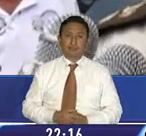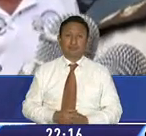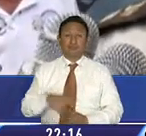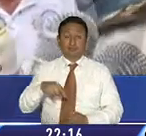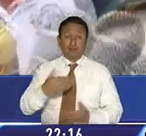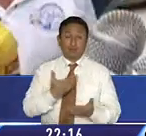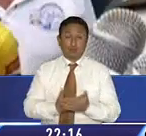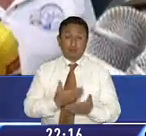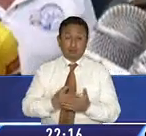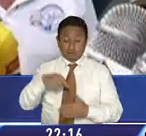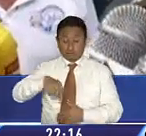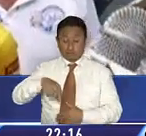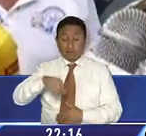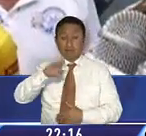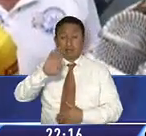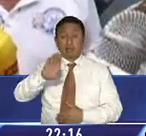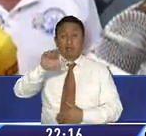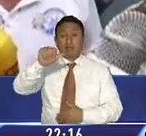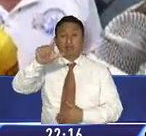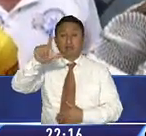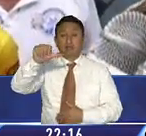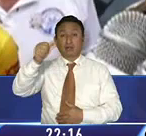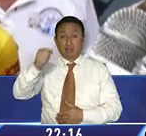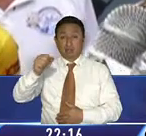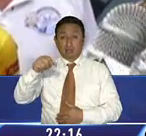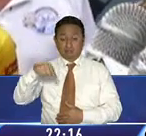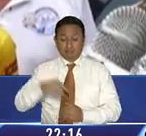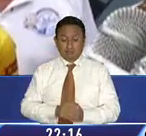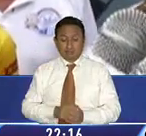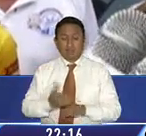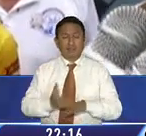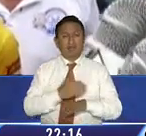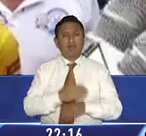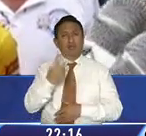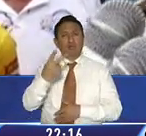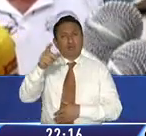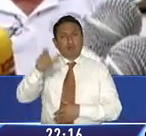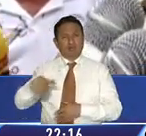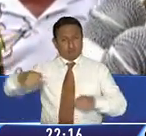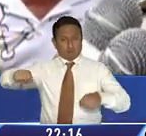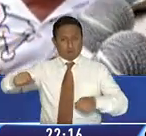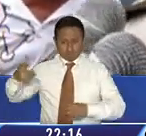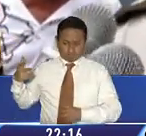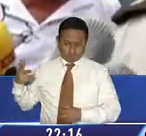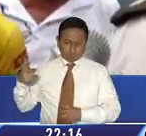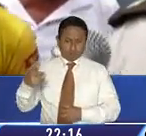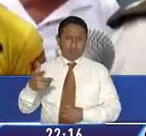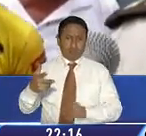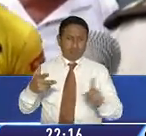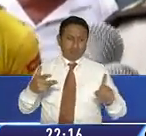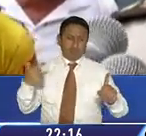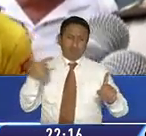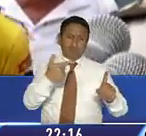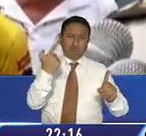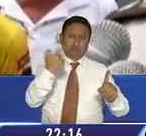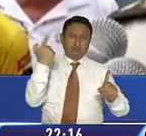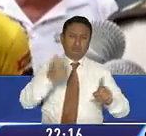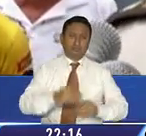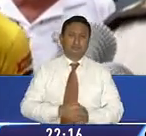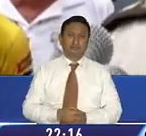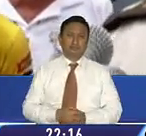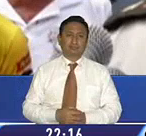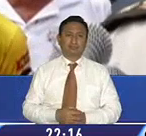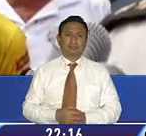indicios balísticos. Pueden tratarse a dos individuos que habían llegado en una motocicleta y habían procedido a victimar